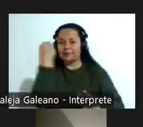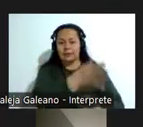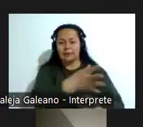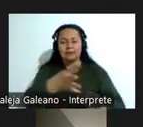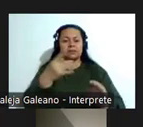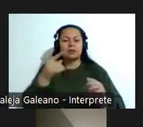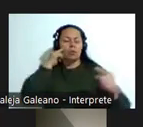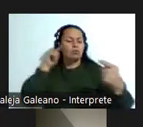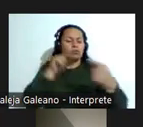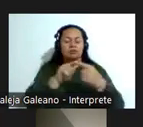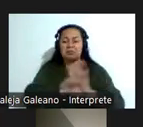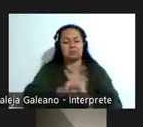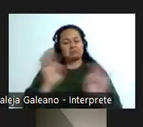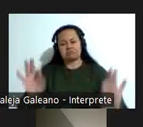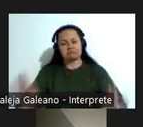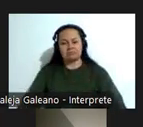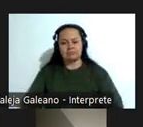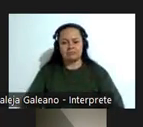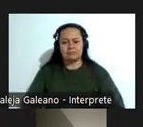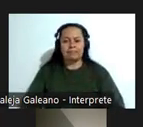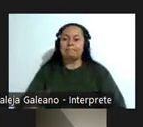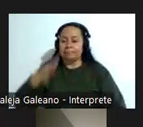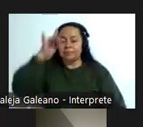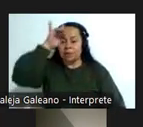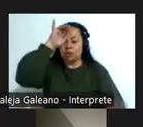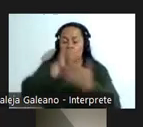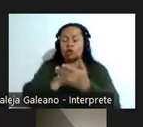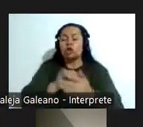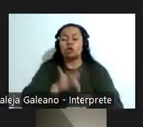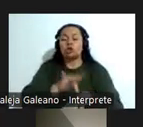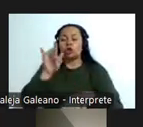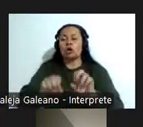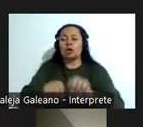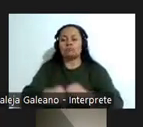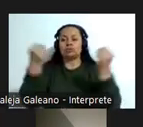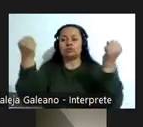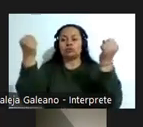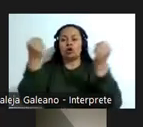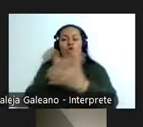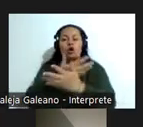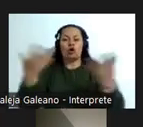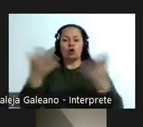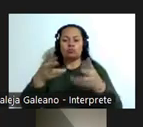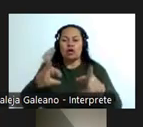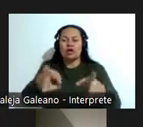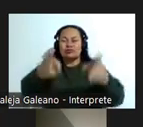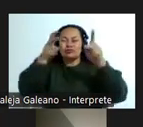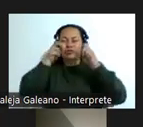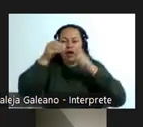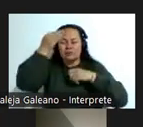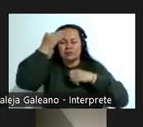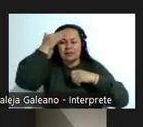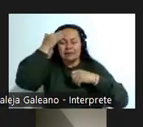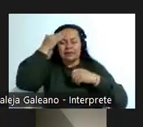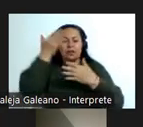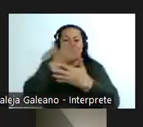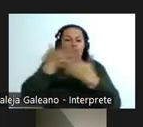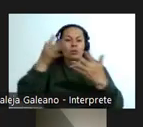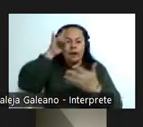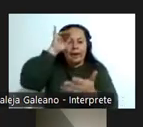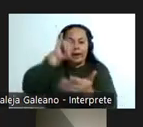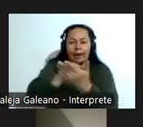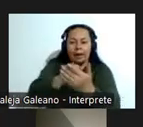verdad. Creo que hay que hacer rupturas con ese extractivismo del saber y no considerar a